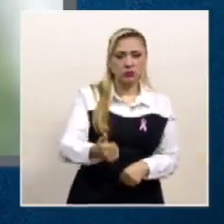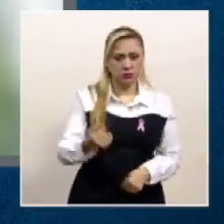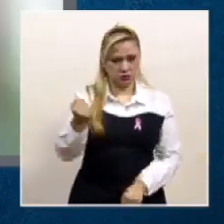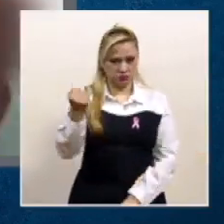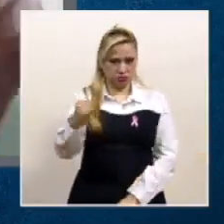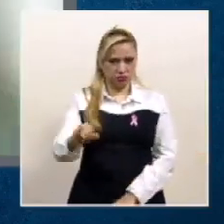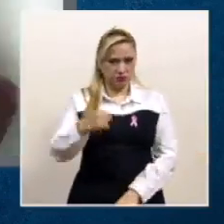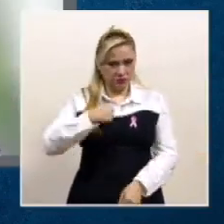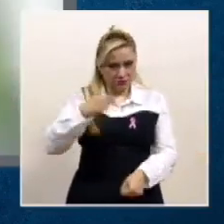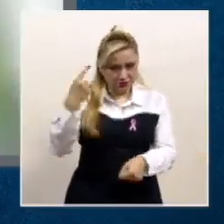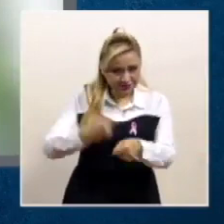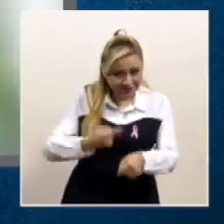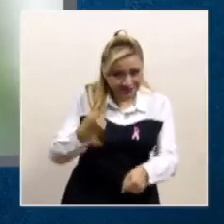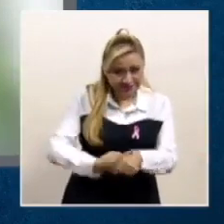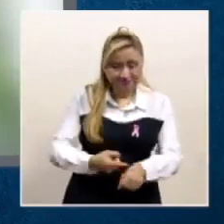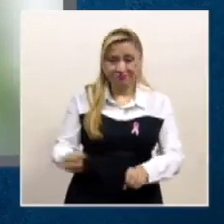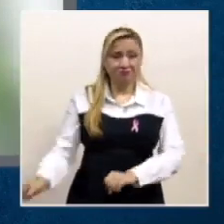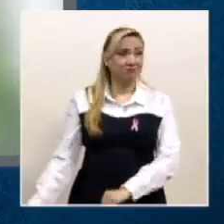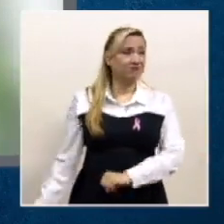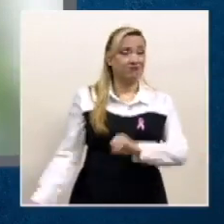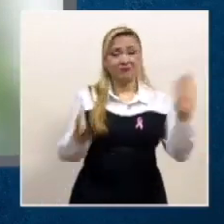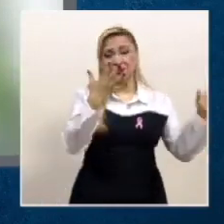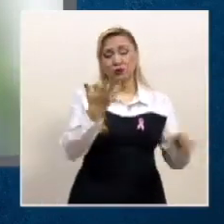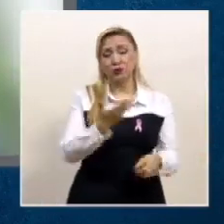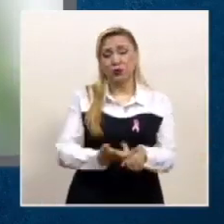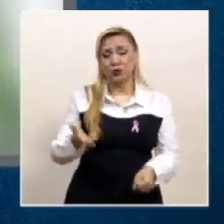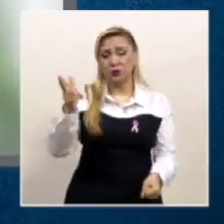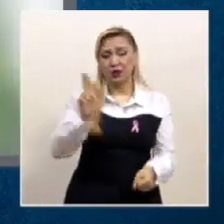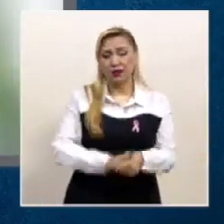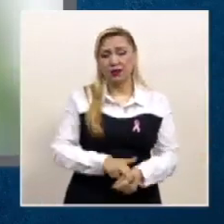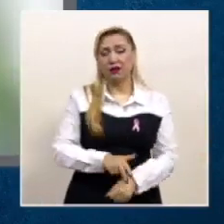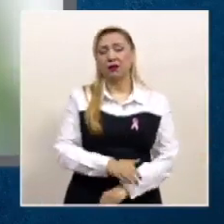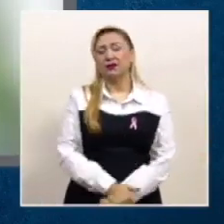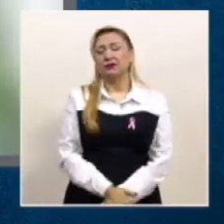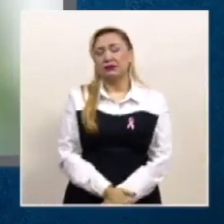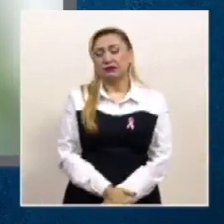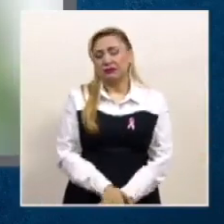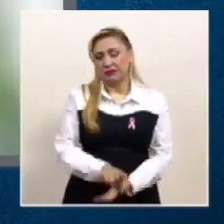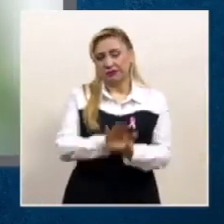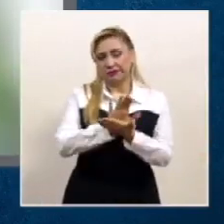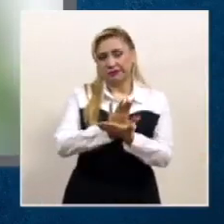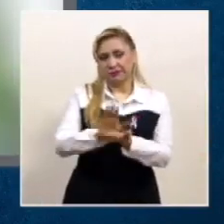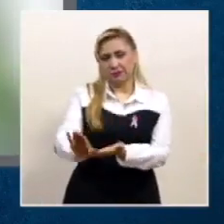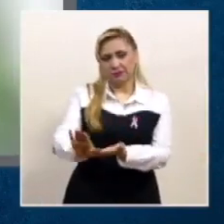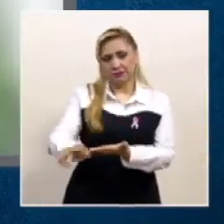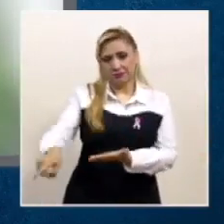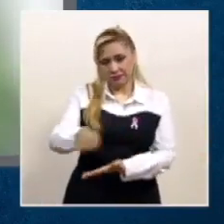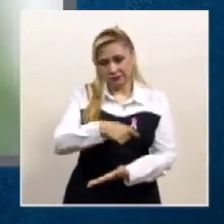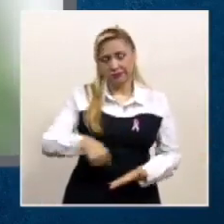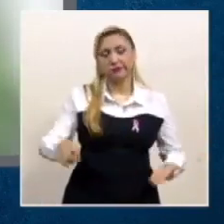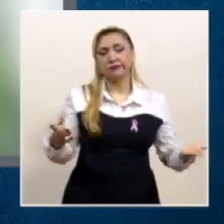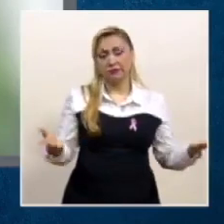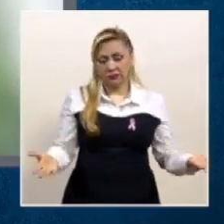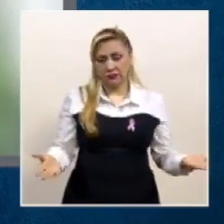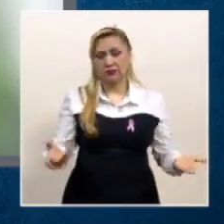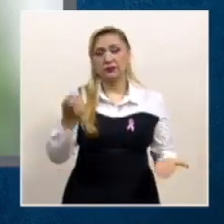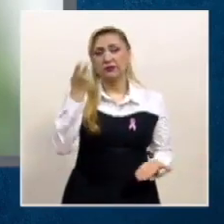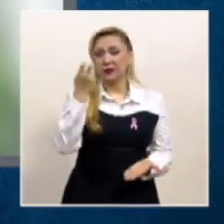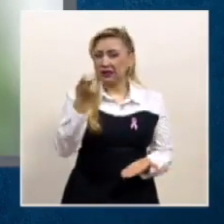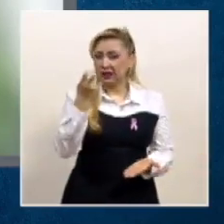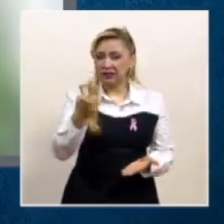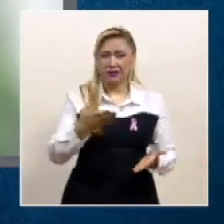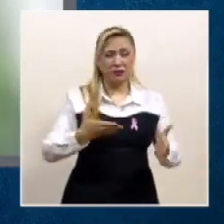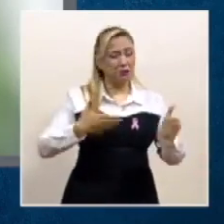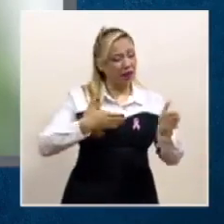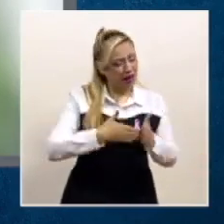solo teníamos que estar en los hospitales, ¿no? Entonces, de ahí se da la marginación hacia nuestro grupo social. Esta enorme